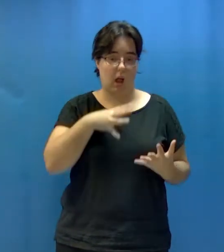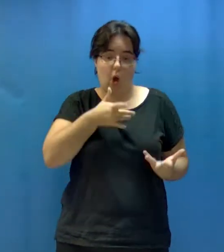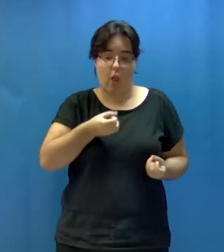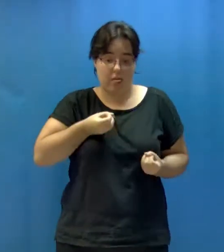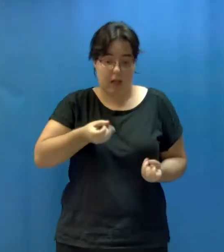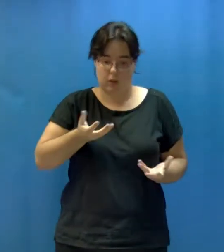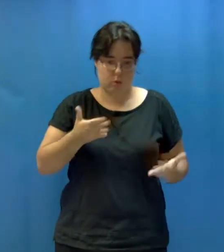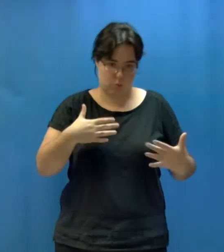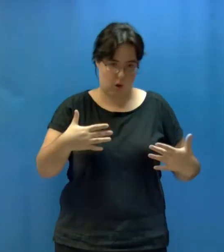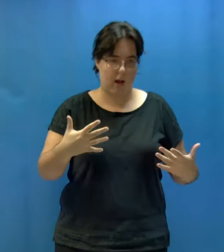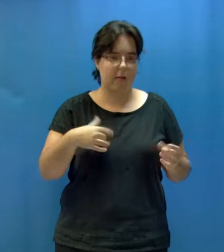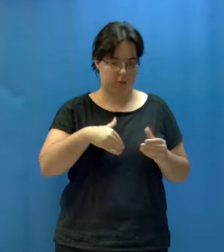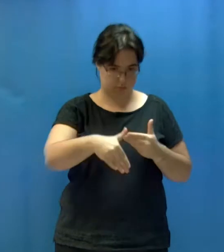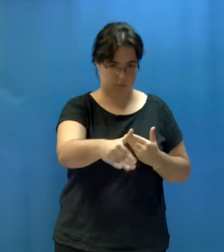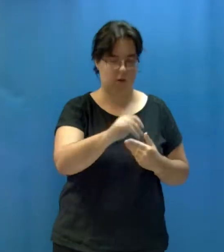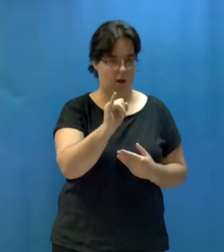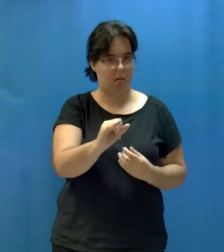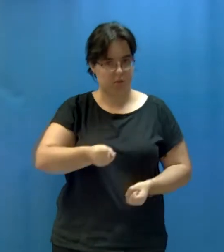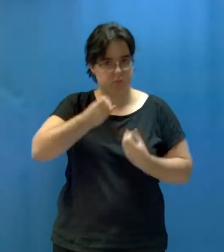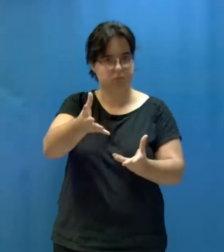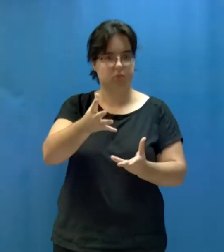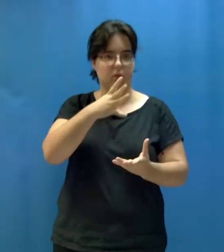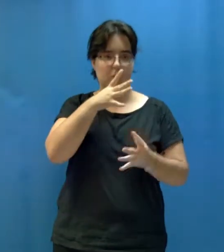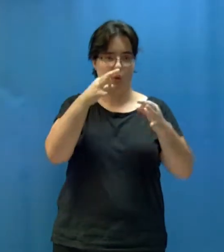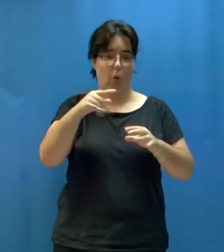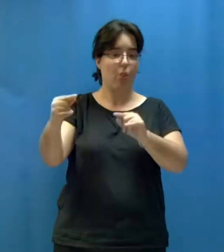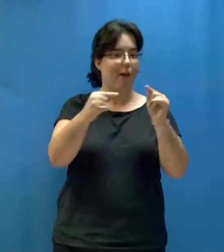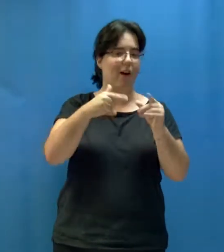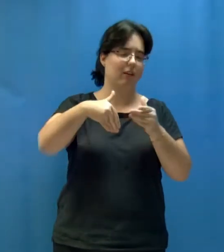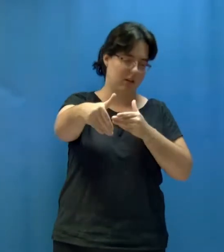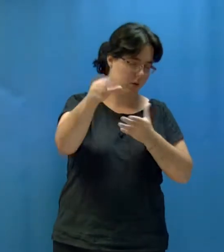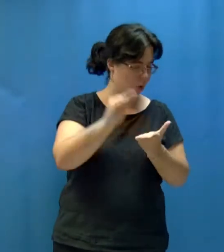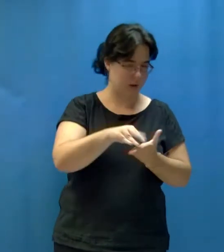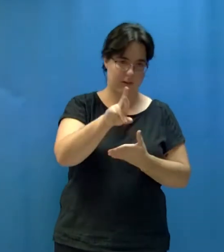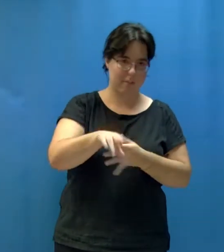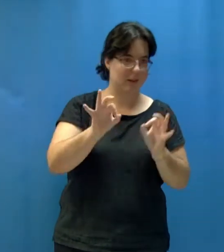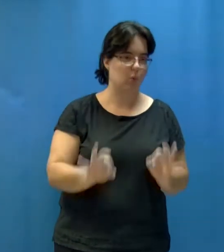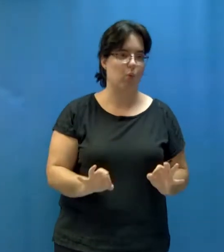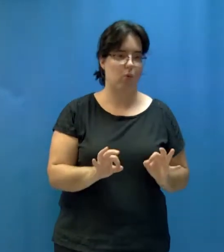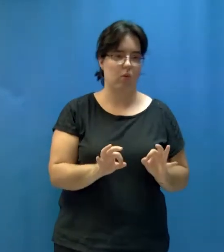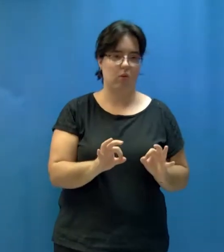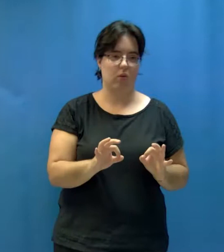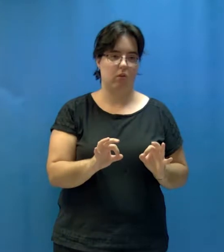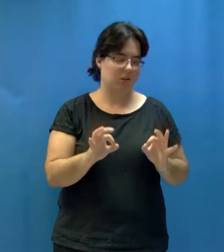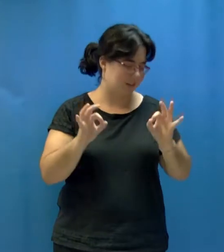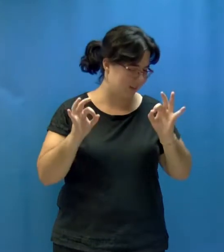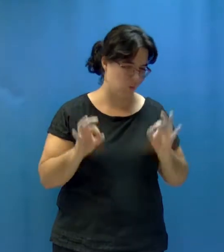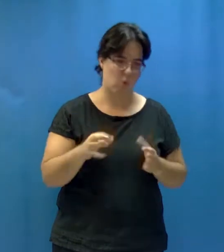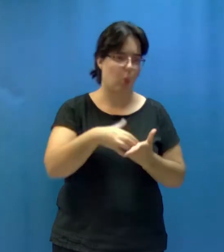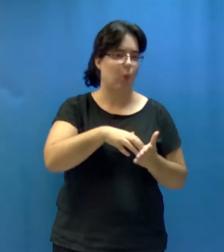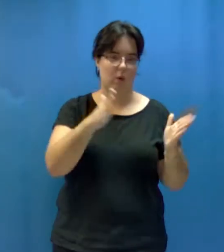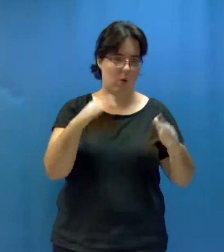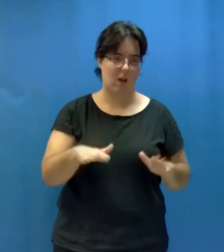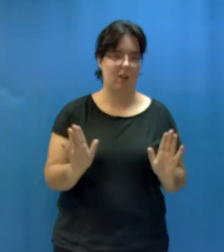los tendré porque estoy convencido que este debate lo volveremos a repetir. Y seguro, no tengo ninguna duda,